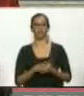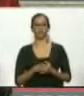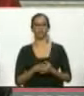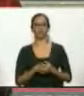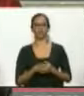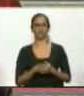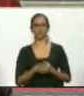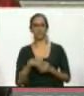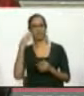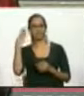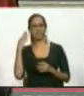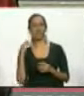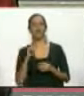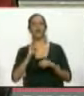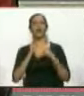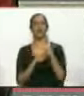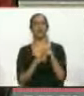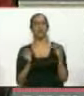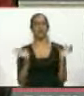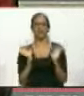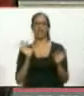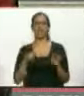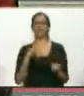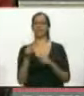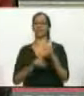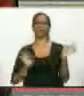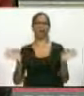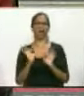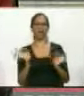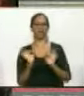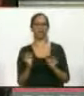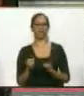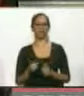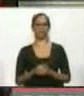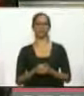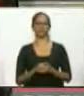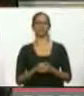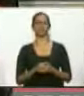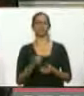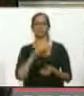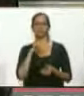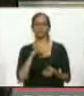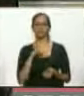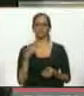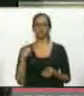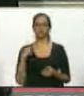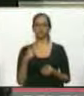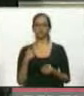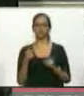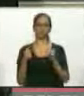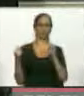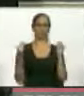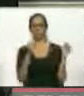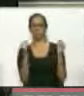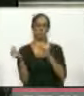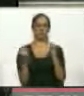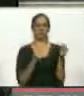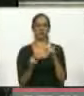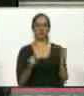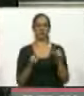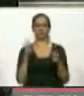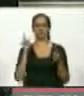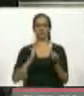para que sepa por qué agua ha ido nadie le puede hacer nada cuando nosotros tuvimos el rifirrafe con su